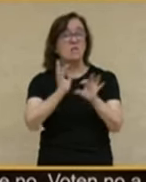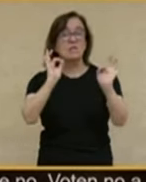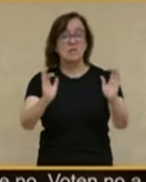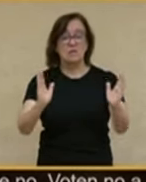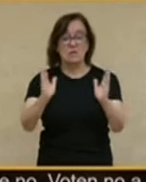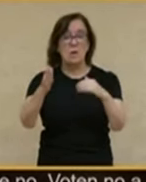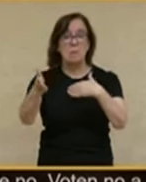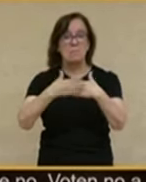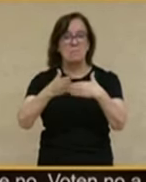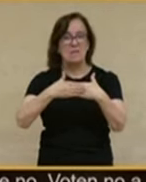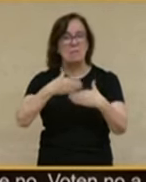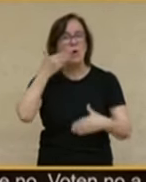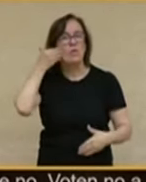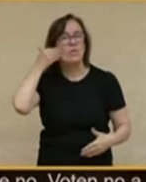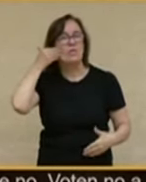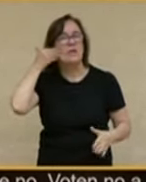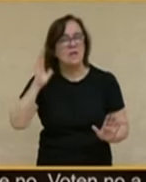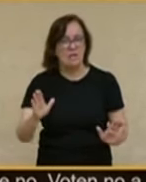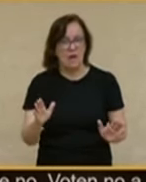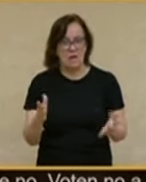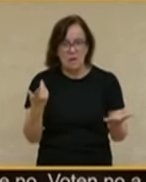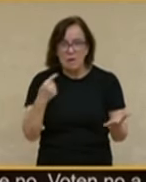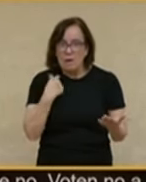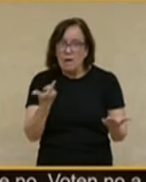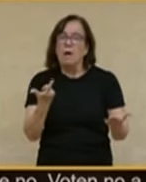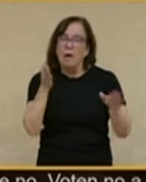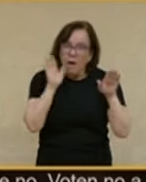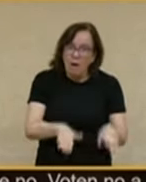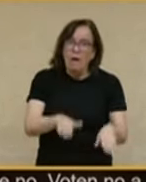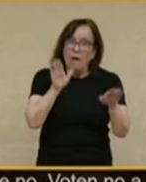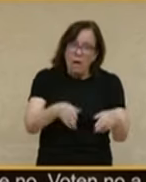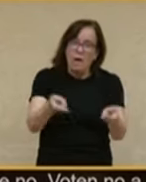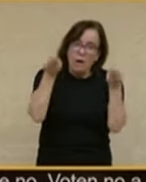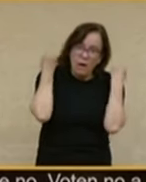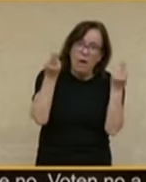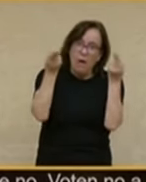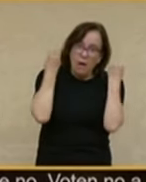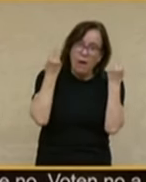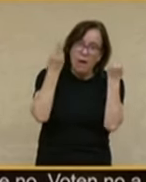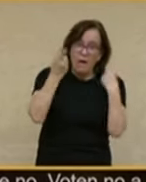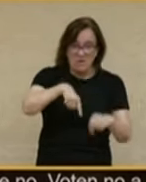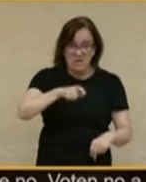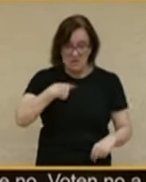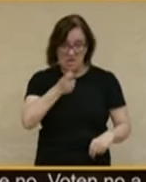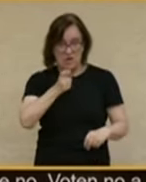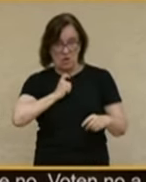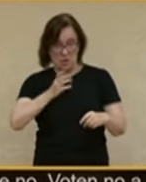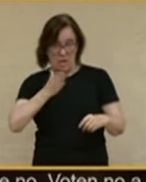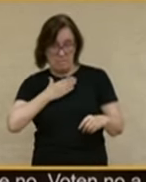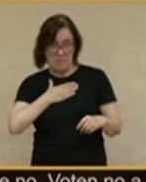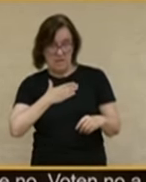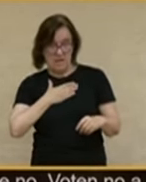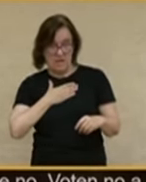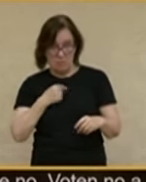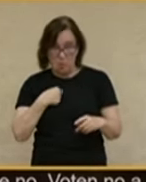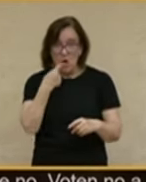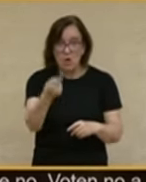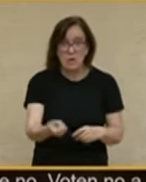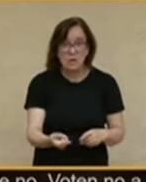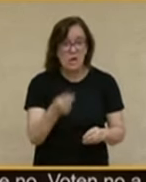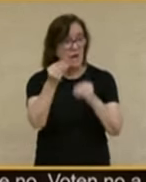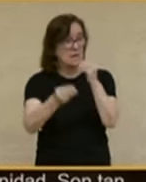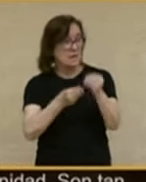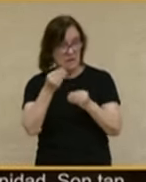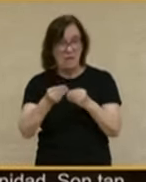pero con un mínimo de dignidad. Son tan siervos de su amo que ya no se dan cuenta de que al insultarme a mí por decirles esto, le están